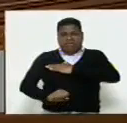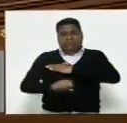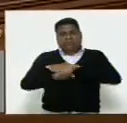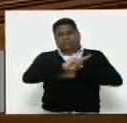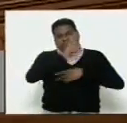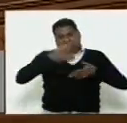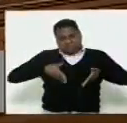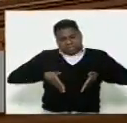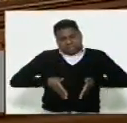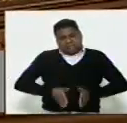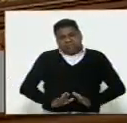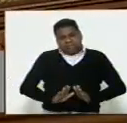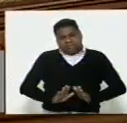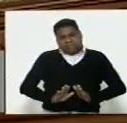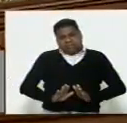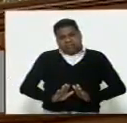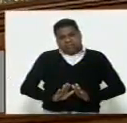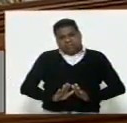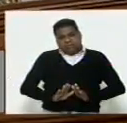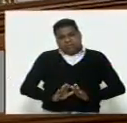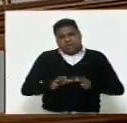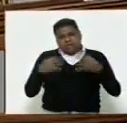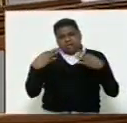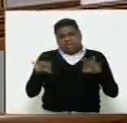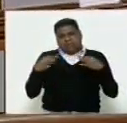nacimiento humanizado.